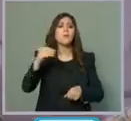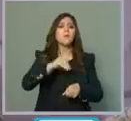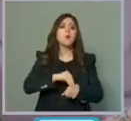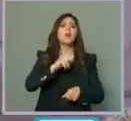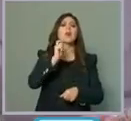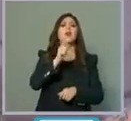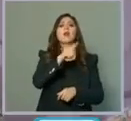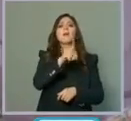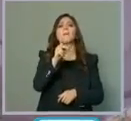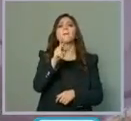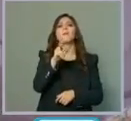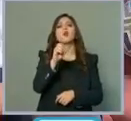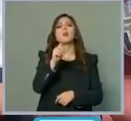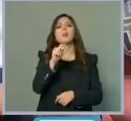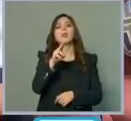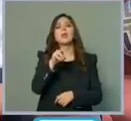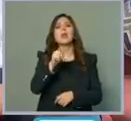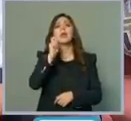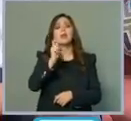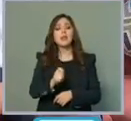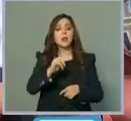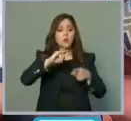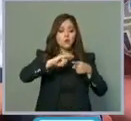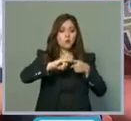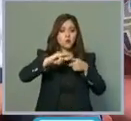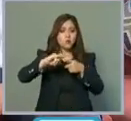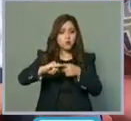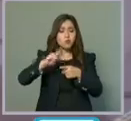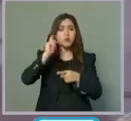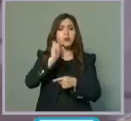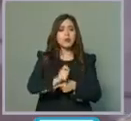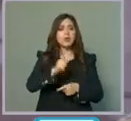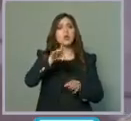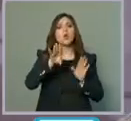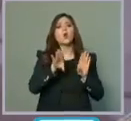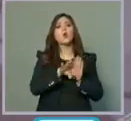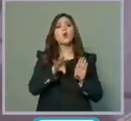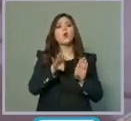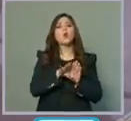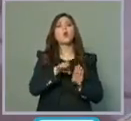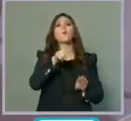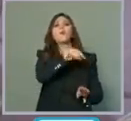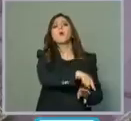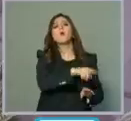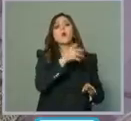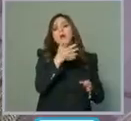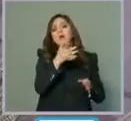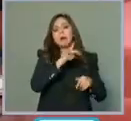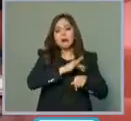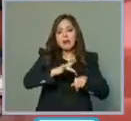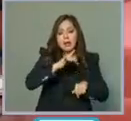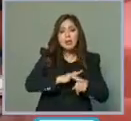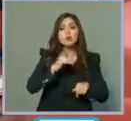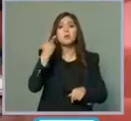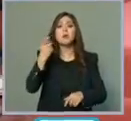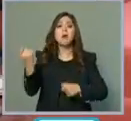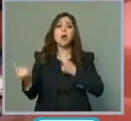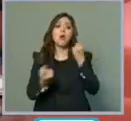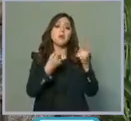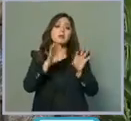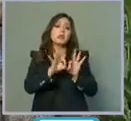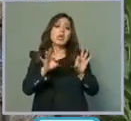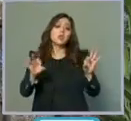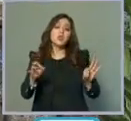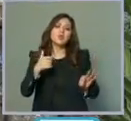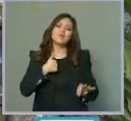cuadritos de queso, ya decía aquí mi amigo los salchipulpos, ¿no? No soy muy amante de que los niños coman las salchichas, pero bueno, ¿no? También no está más. Oye, Alice, pero